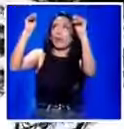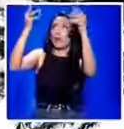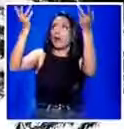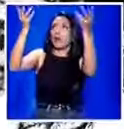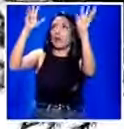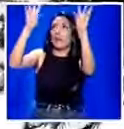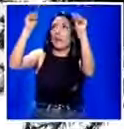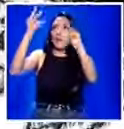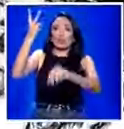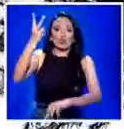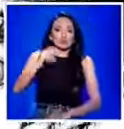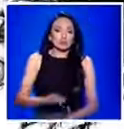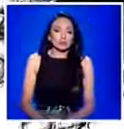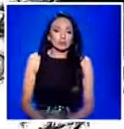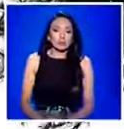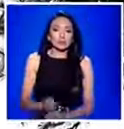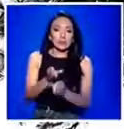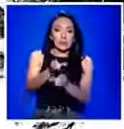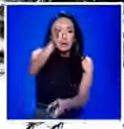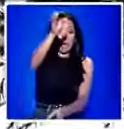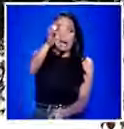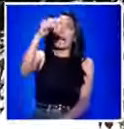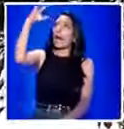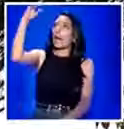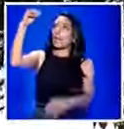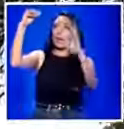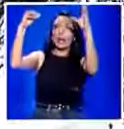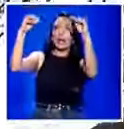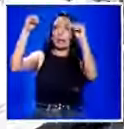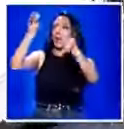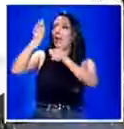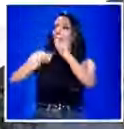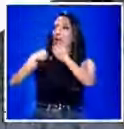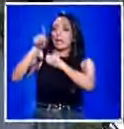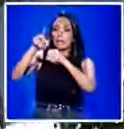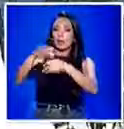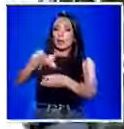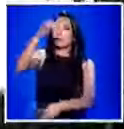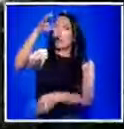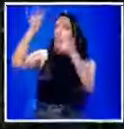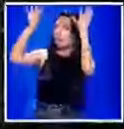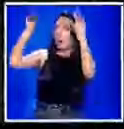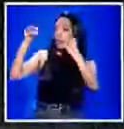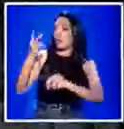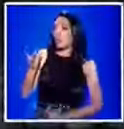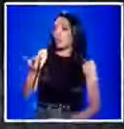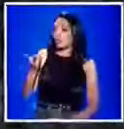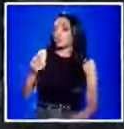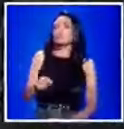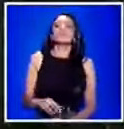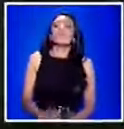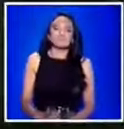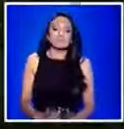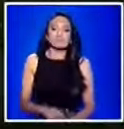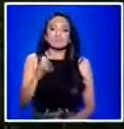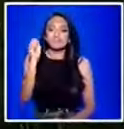ok, el que estamos viendo justamente en pantalla. ¿Está dañado ese poste de luz? Sí.